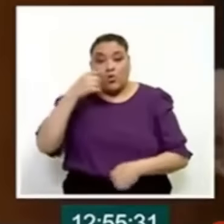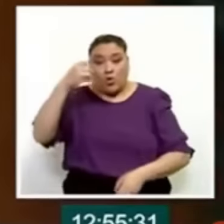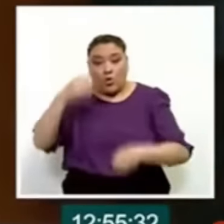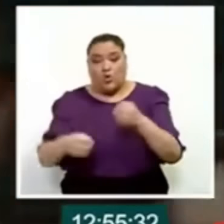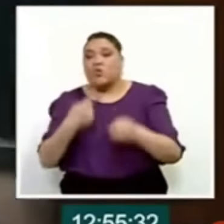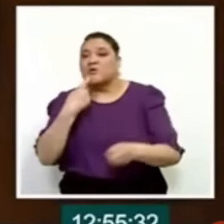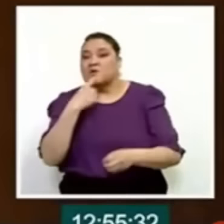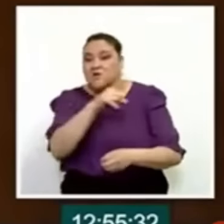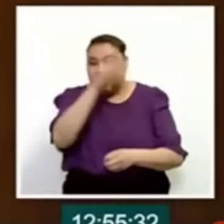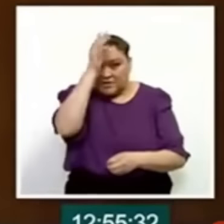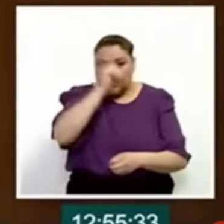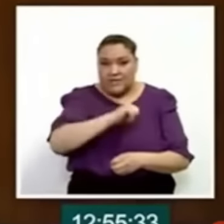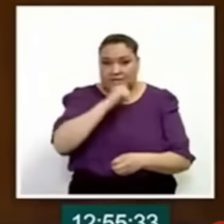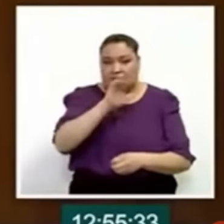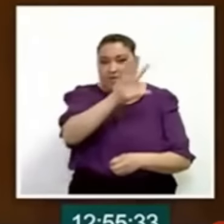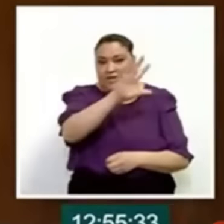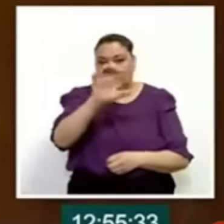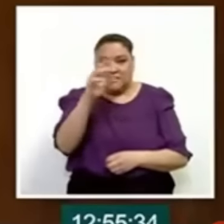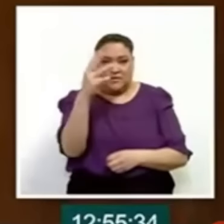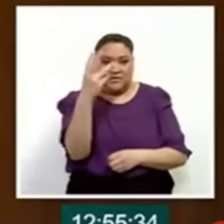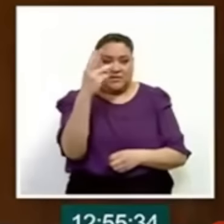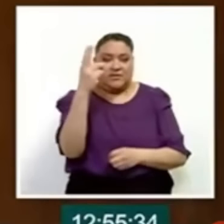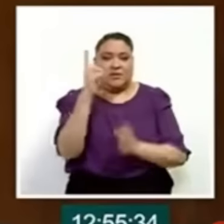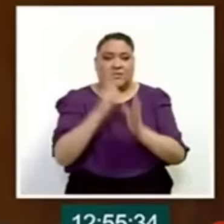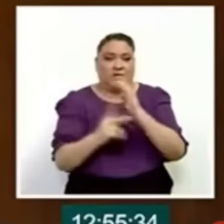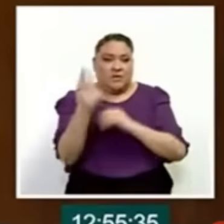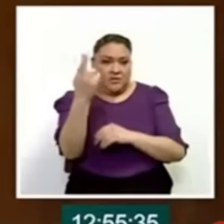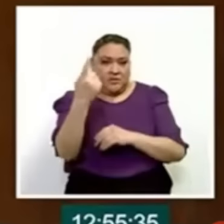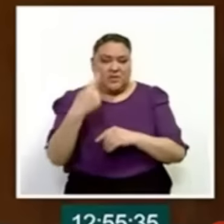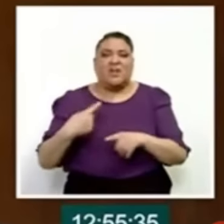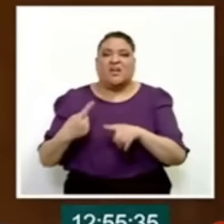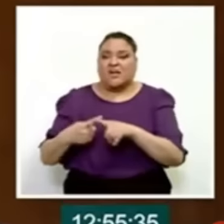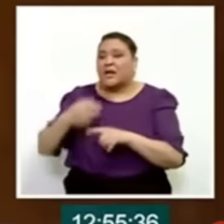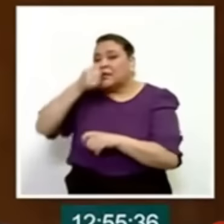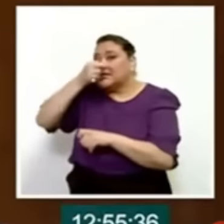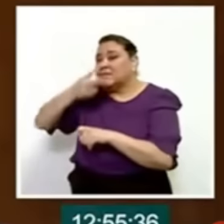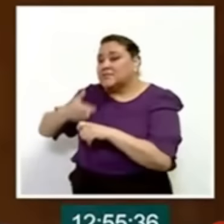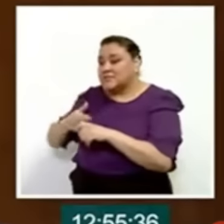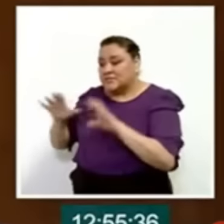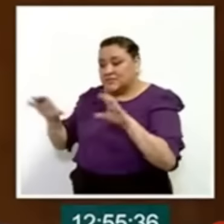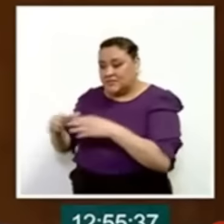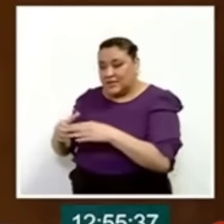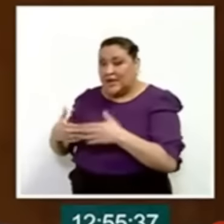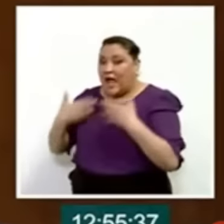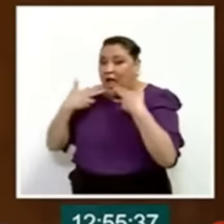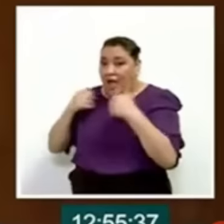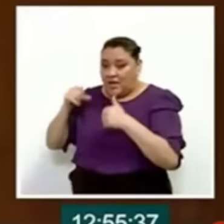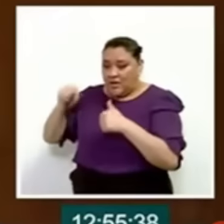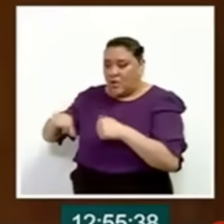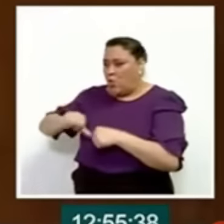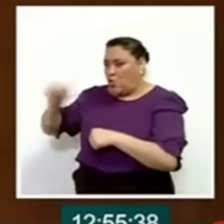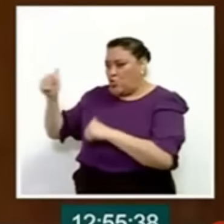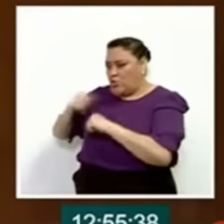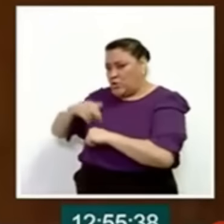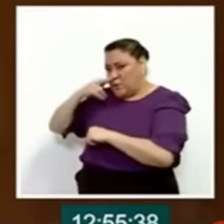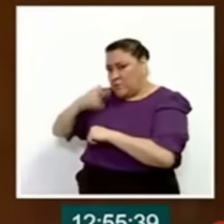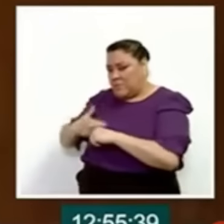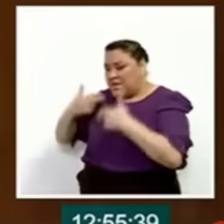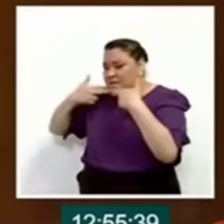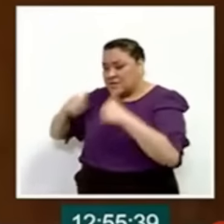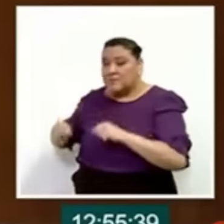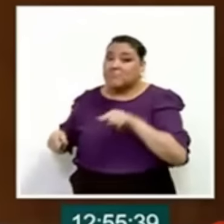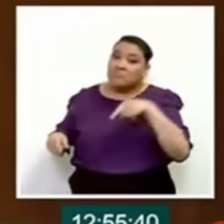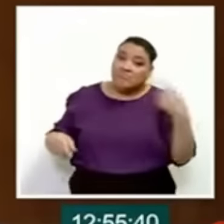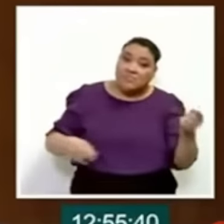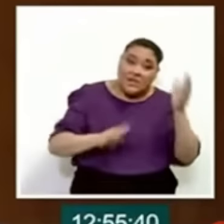sea, los números en las votaciones, ¿no? A través de impedimentos, pero también recurso tras recurso tras recurso, ¿no? Eso también